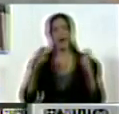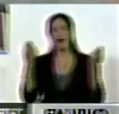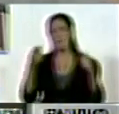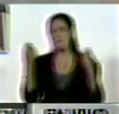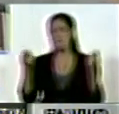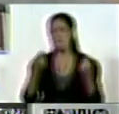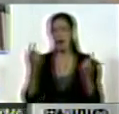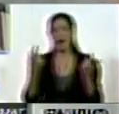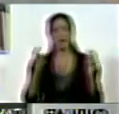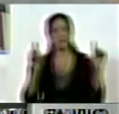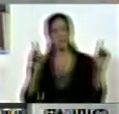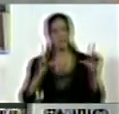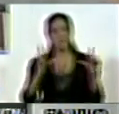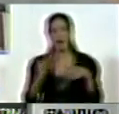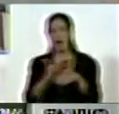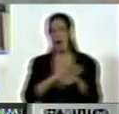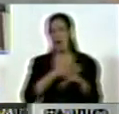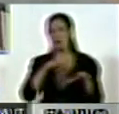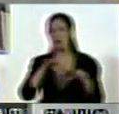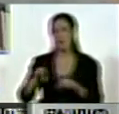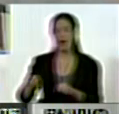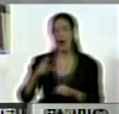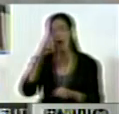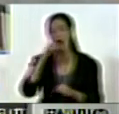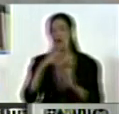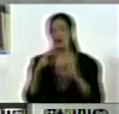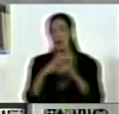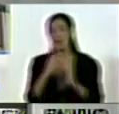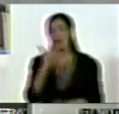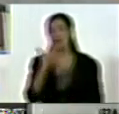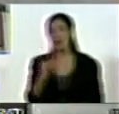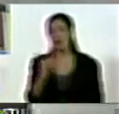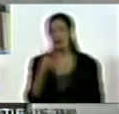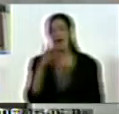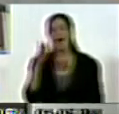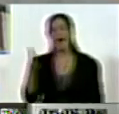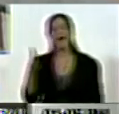mediática previo a la intervención en el año 2003 a Irak?